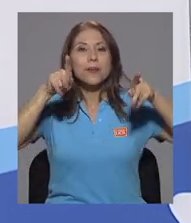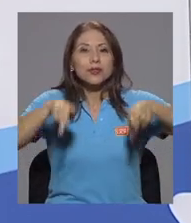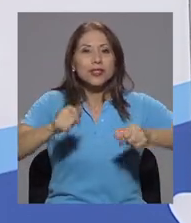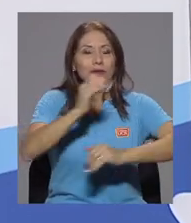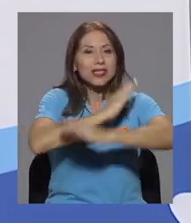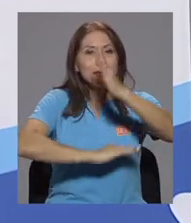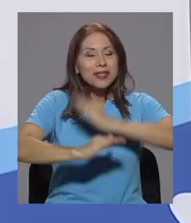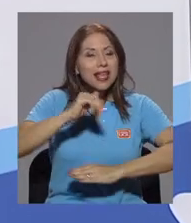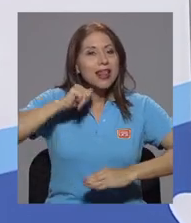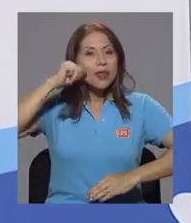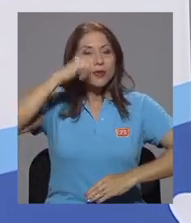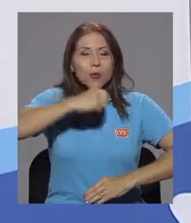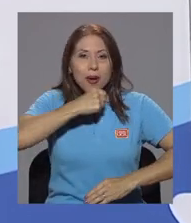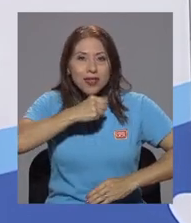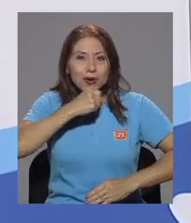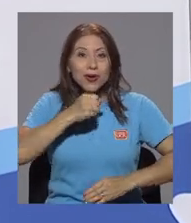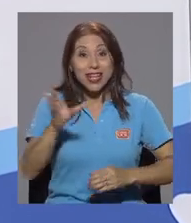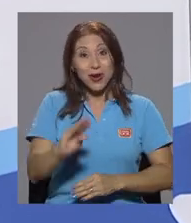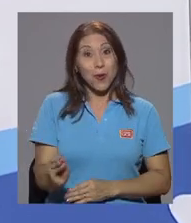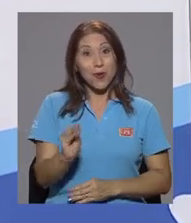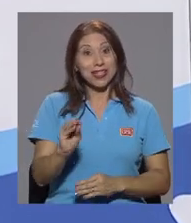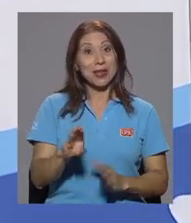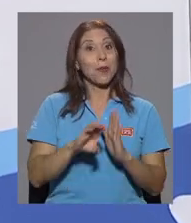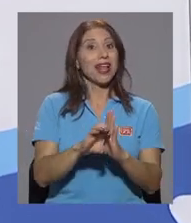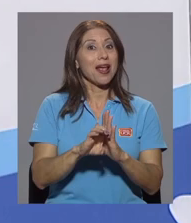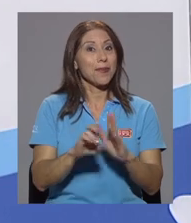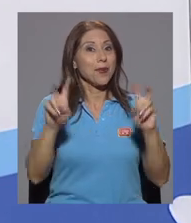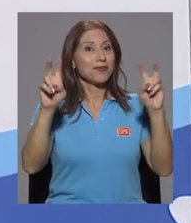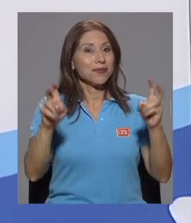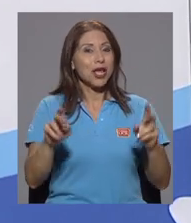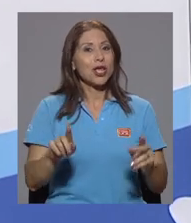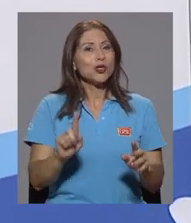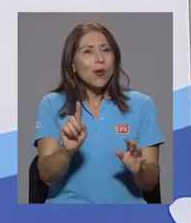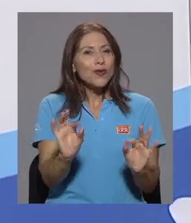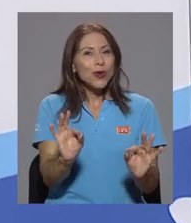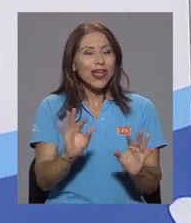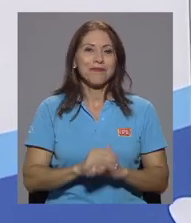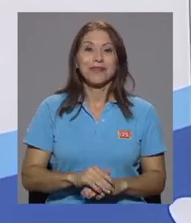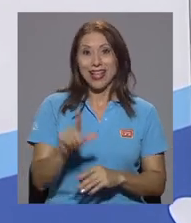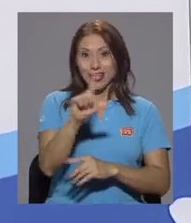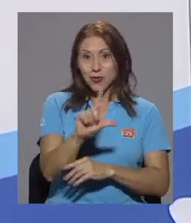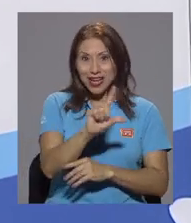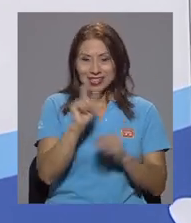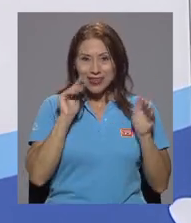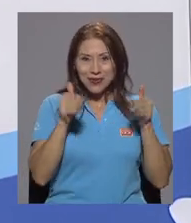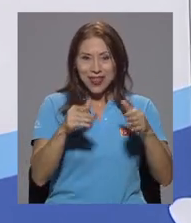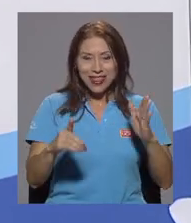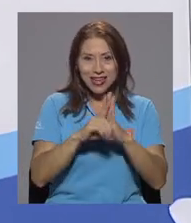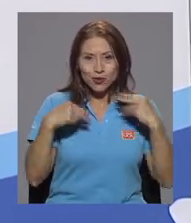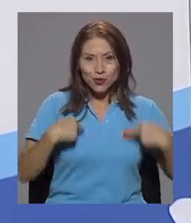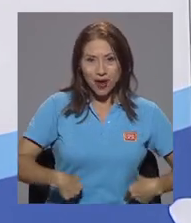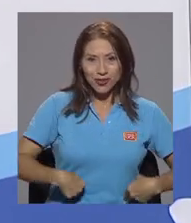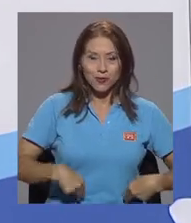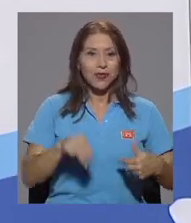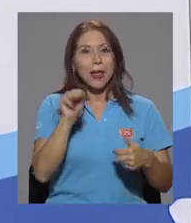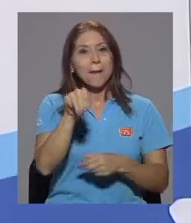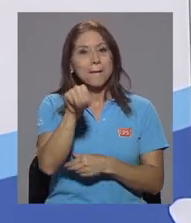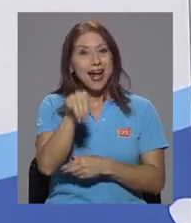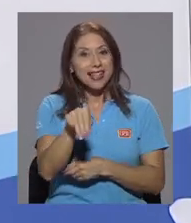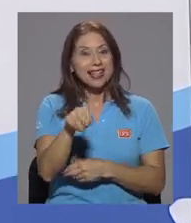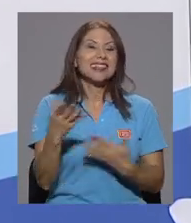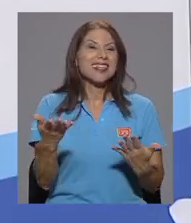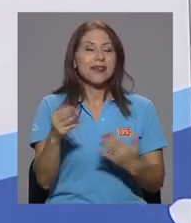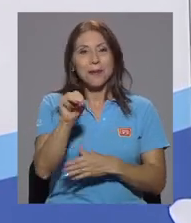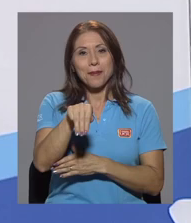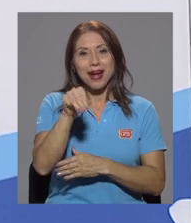y para los jóvenes comenzó evento que entonces esos están el día lunes el día lunes es dedicado a los derechos humanos el día martes de nuestro martes cultural